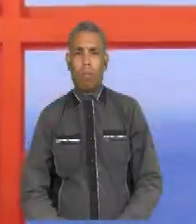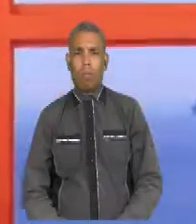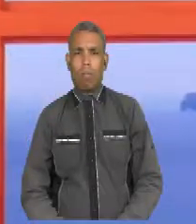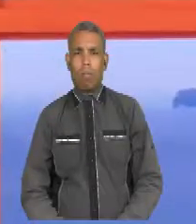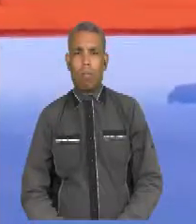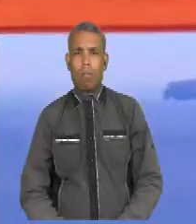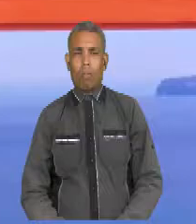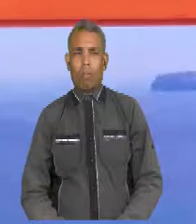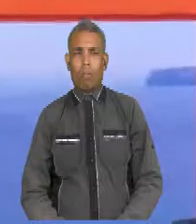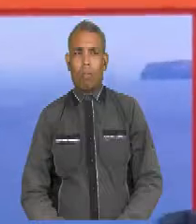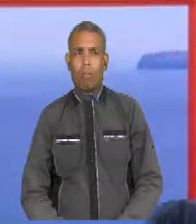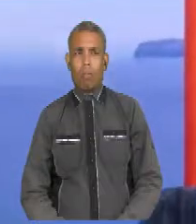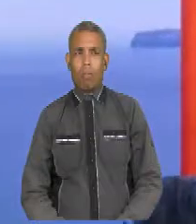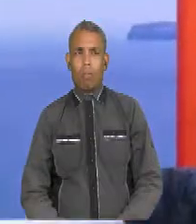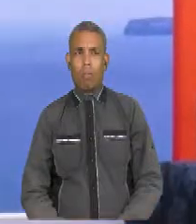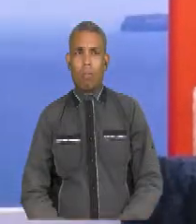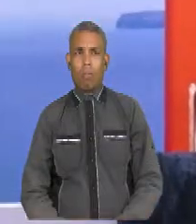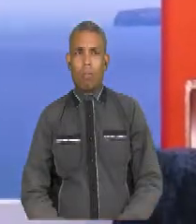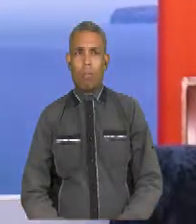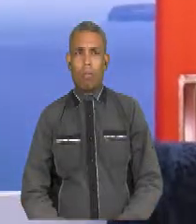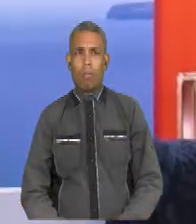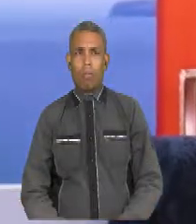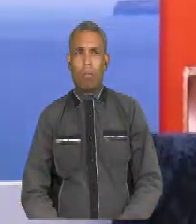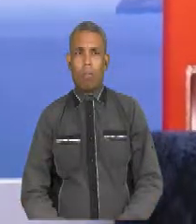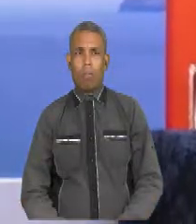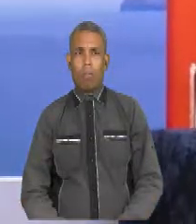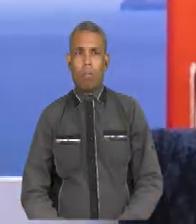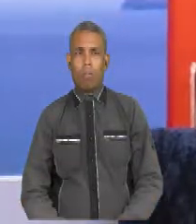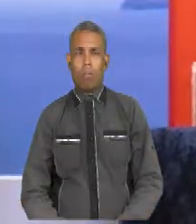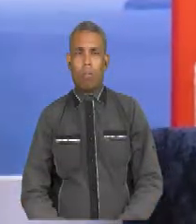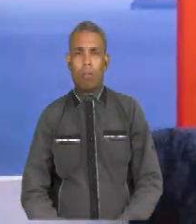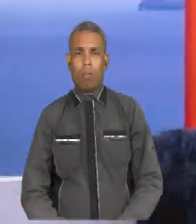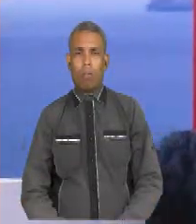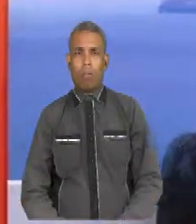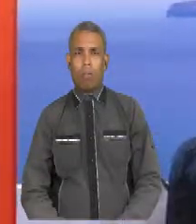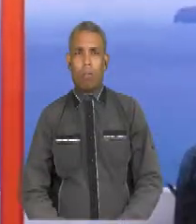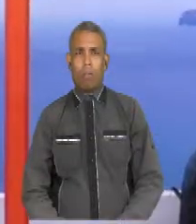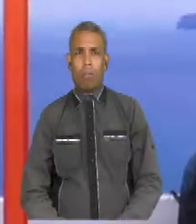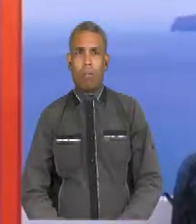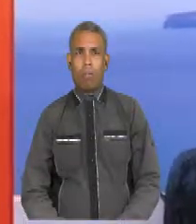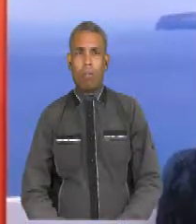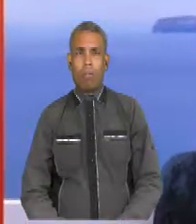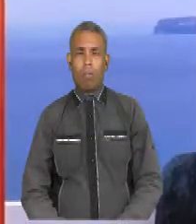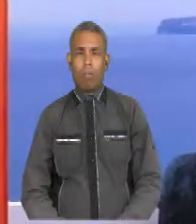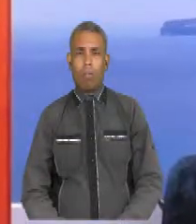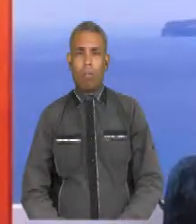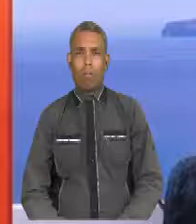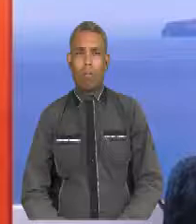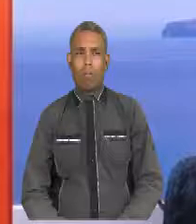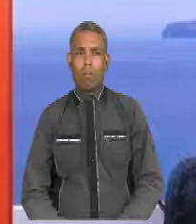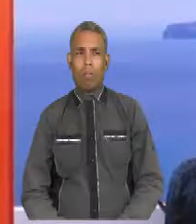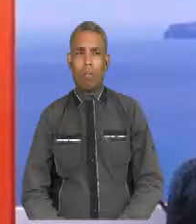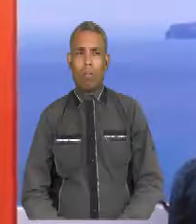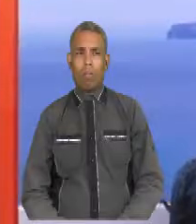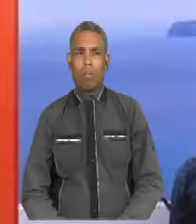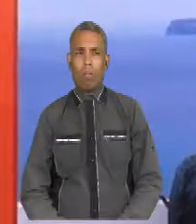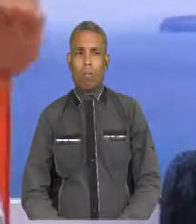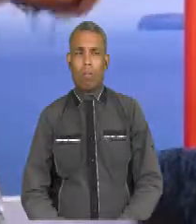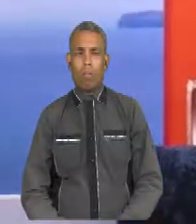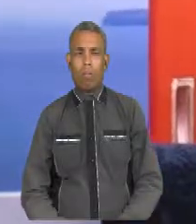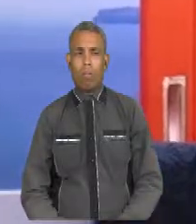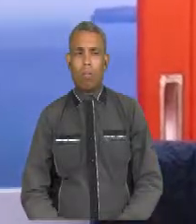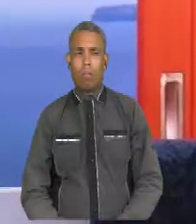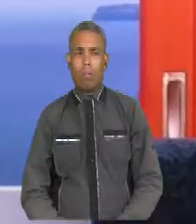Por eso vuelvo siempre a tu lado a pedirte más. Más de ese amor que me da la